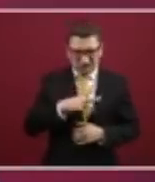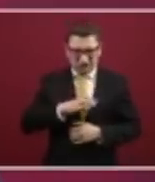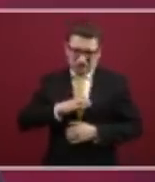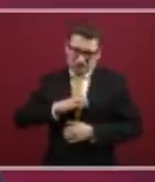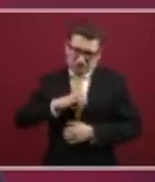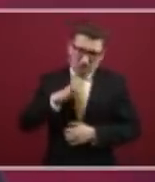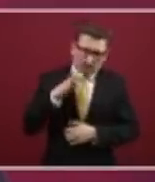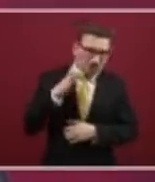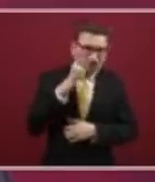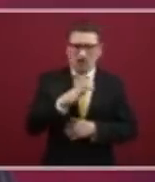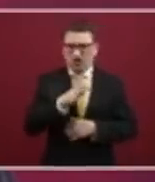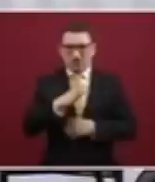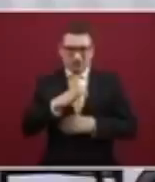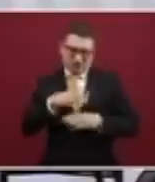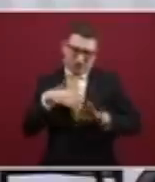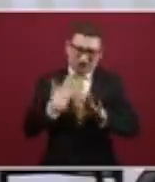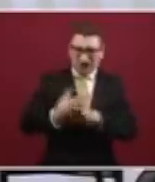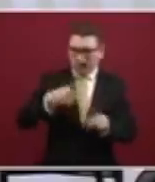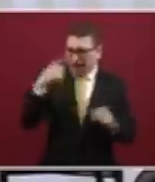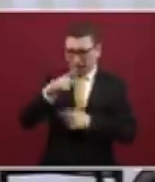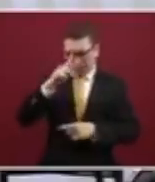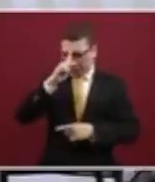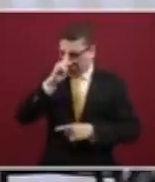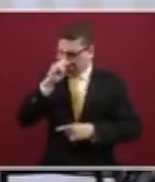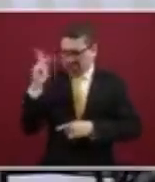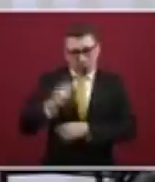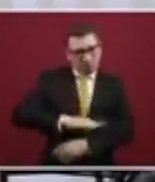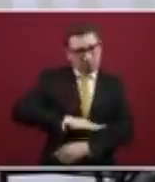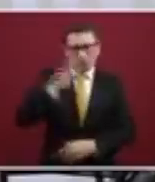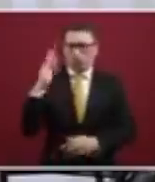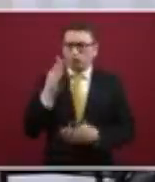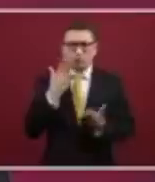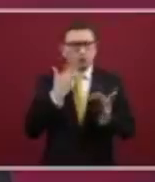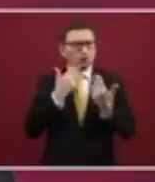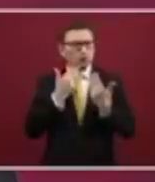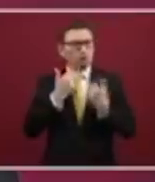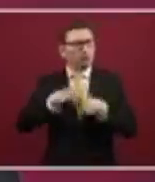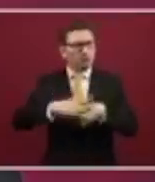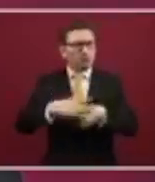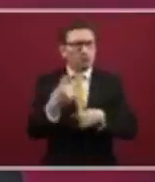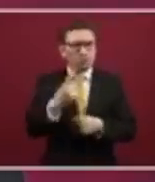violencia, ha sido por nuestras culturas,